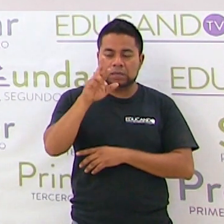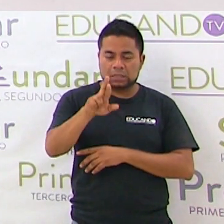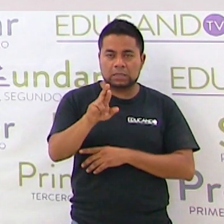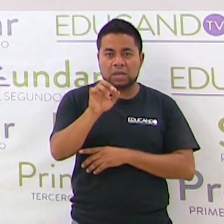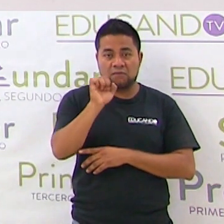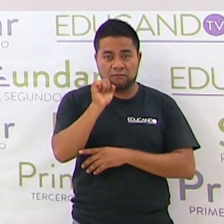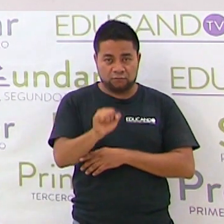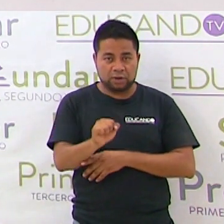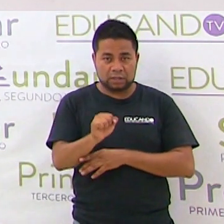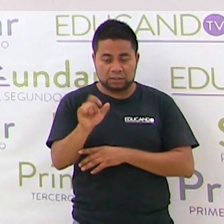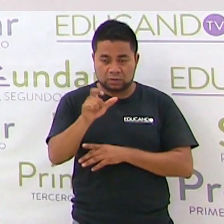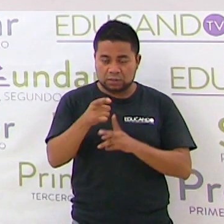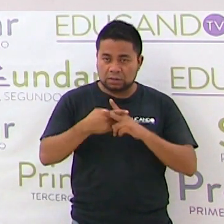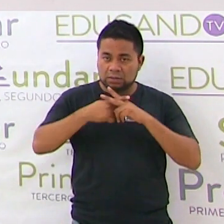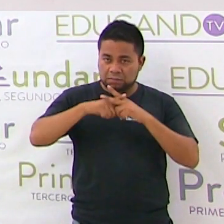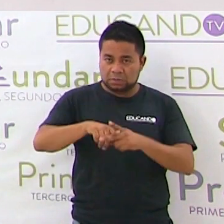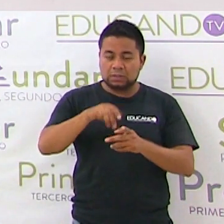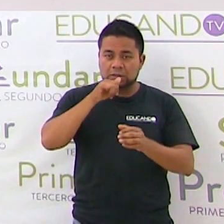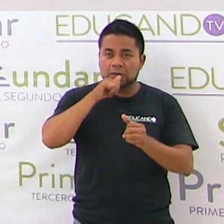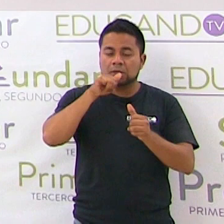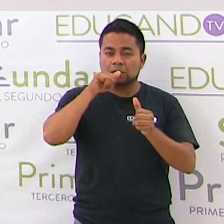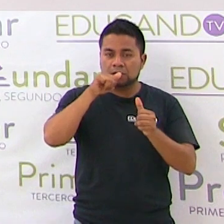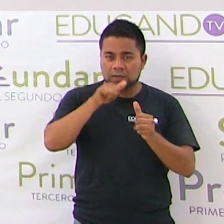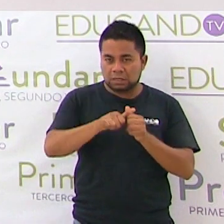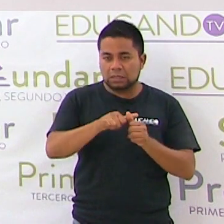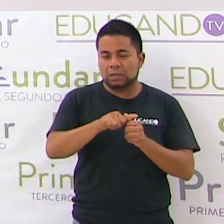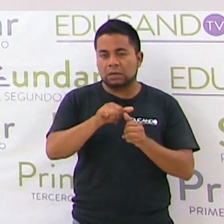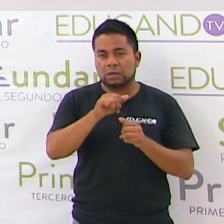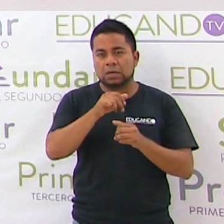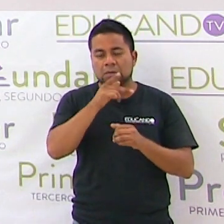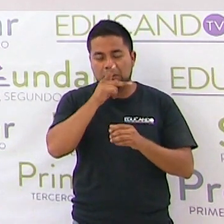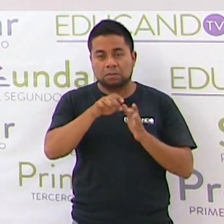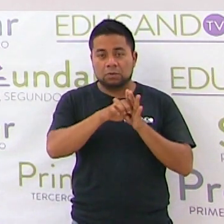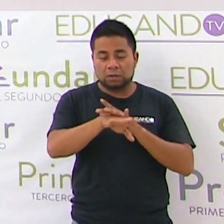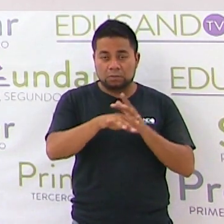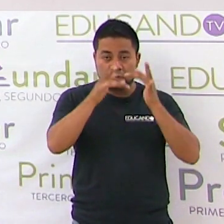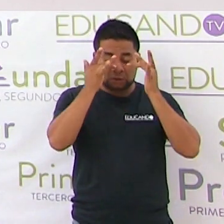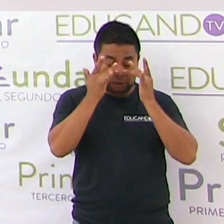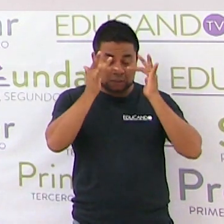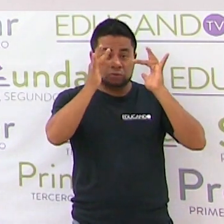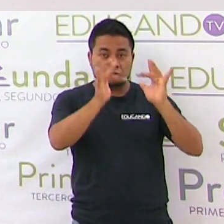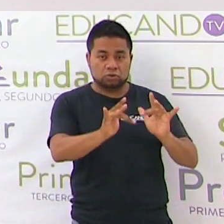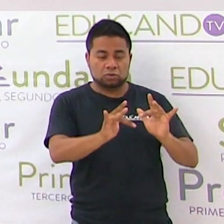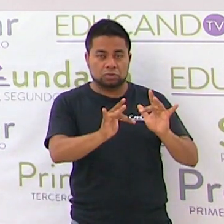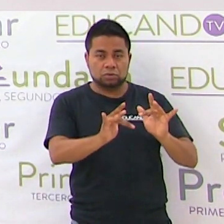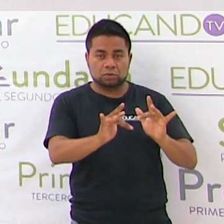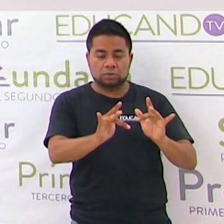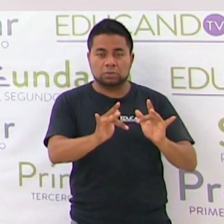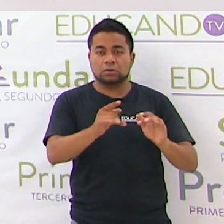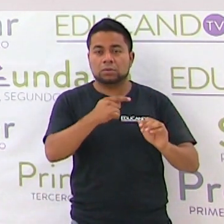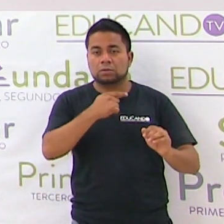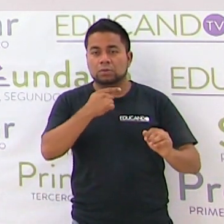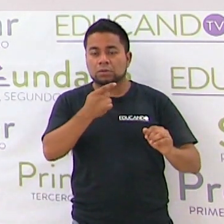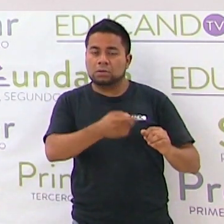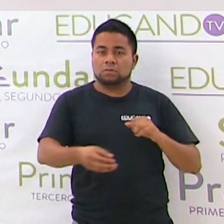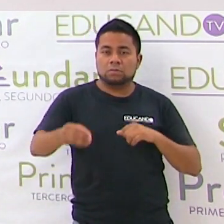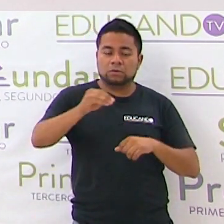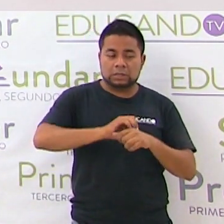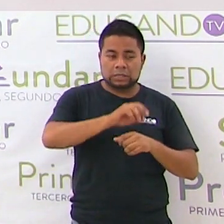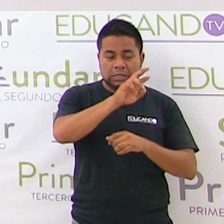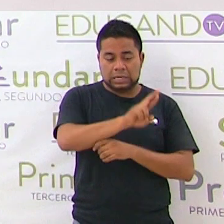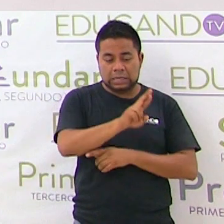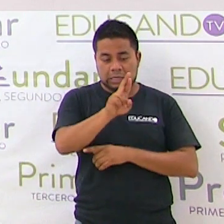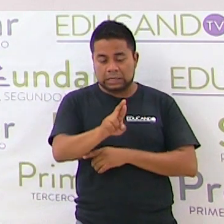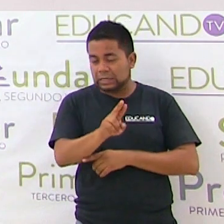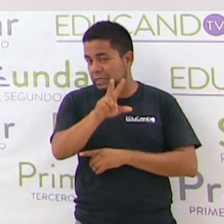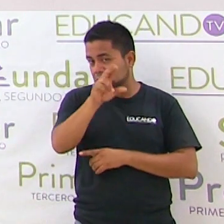R fuerte al inicio, como en este caso renunció, no necesita 2 R's. Con una